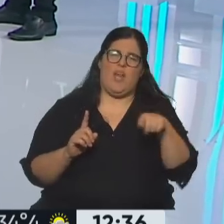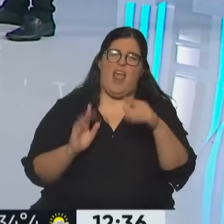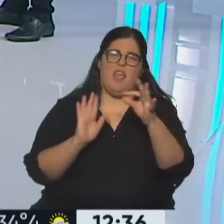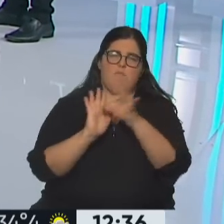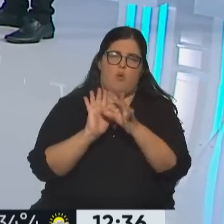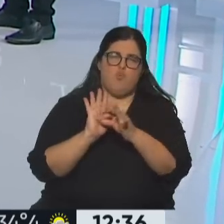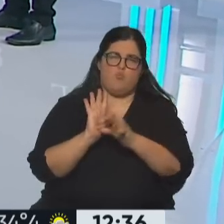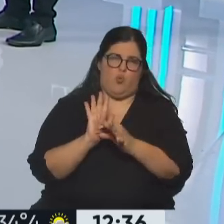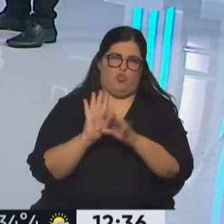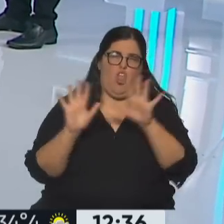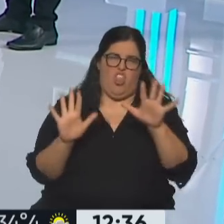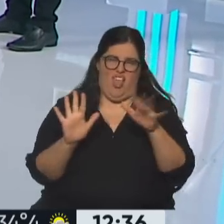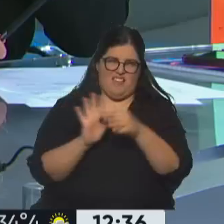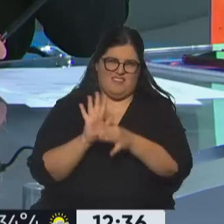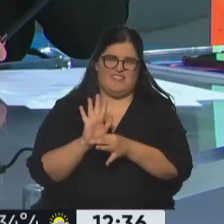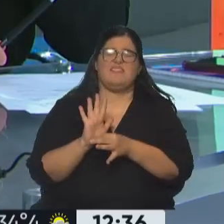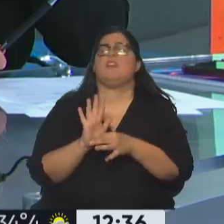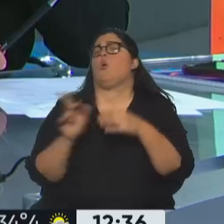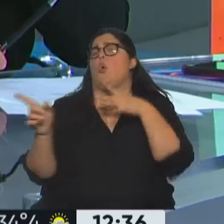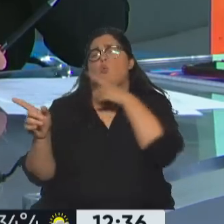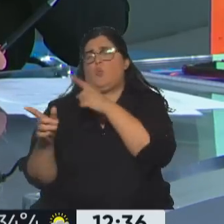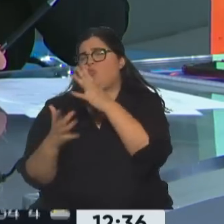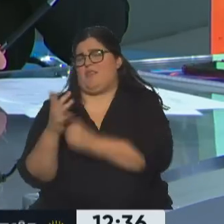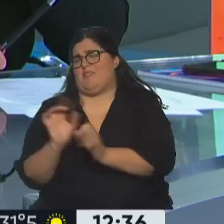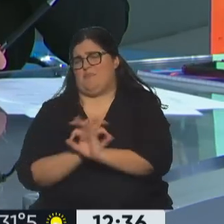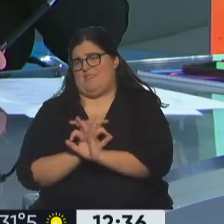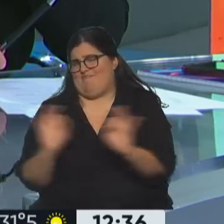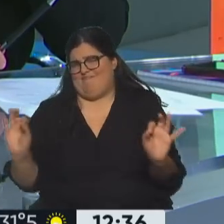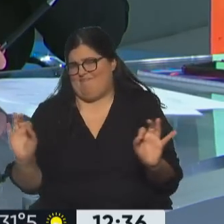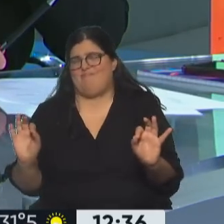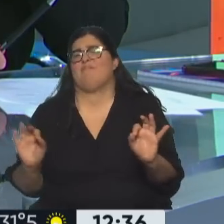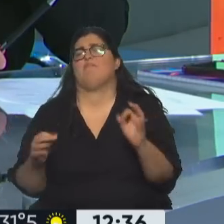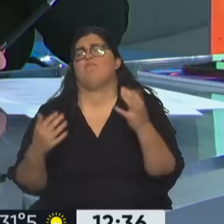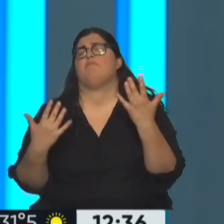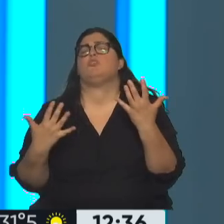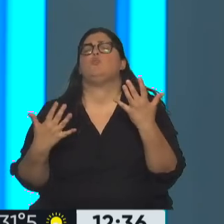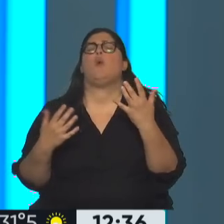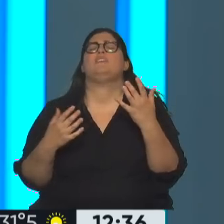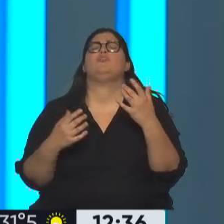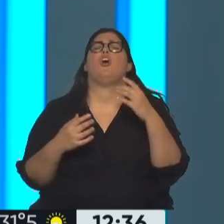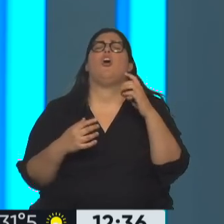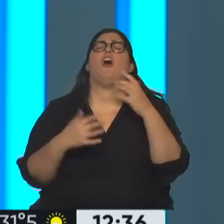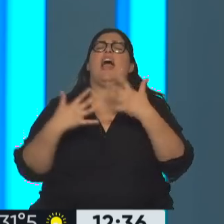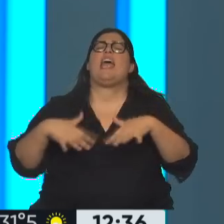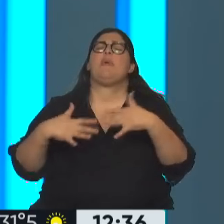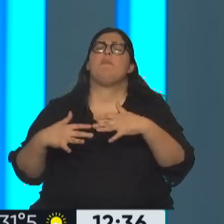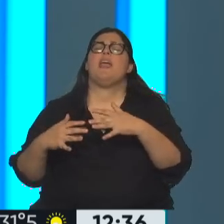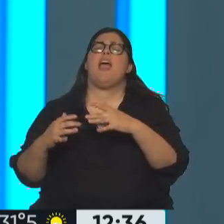de ninguna manera van a ser aceptadas por los rusos, porque incluye inclusive el retorno de Crimea a Ucrania,